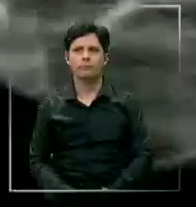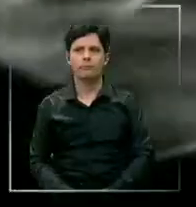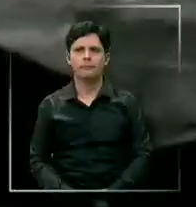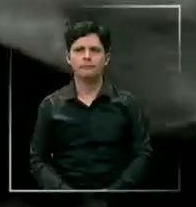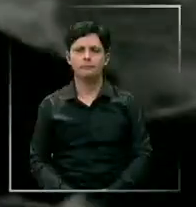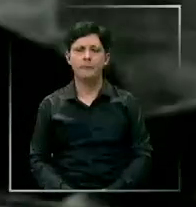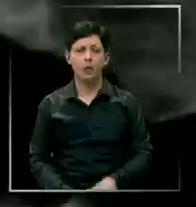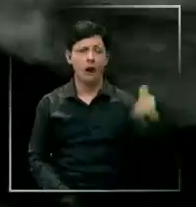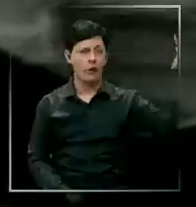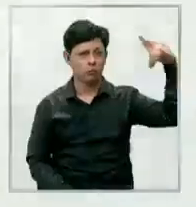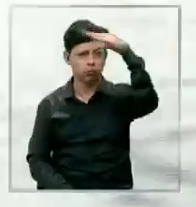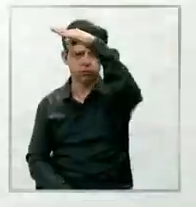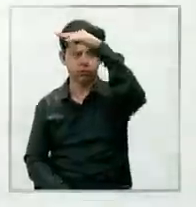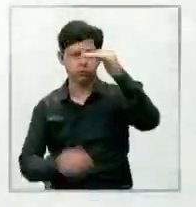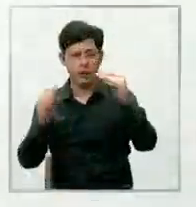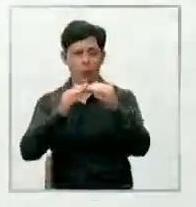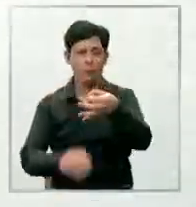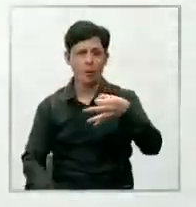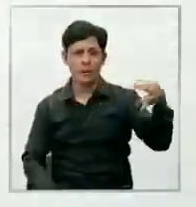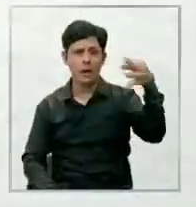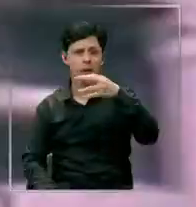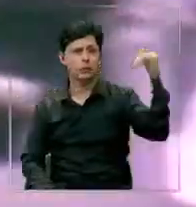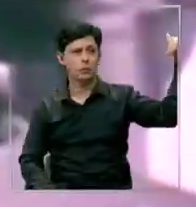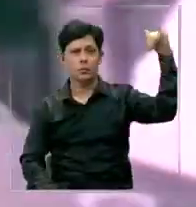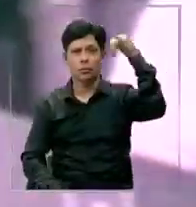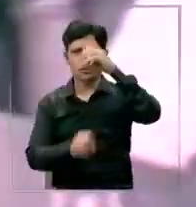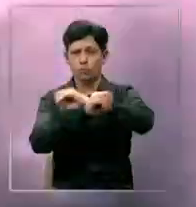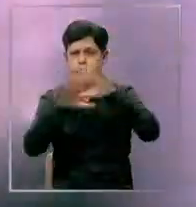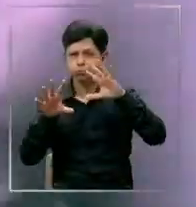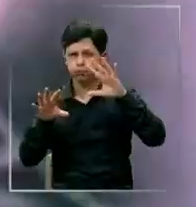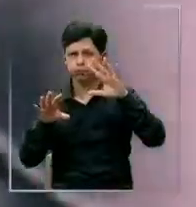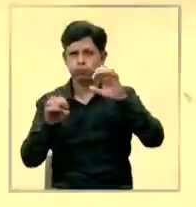Los aviones siguen atacando al Palacio de la Moneda. Ahí van.